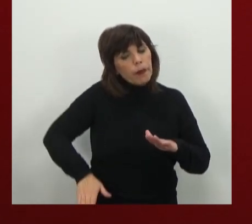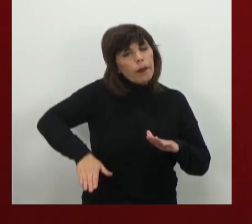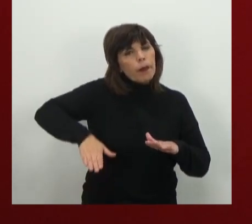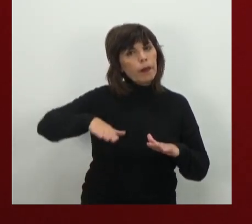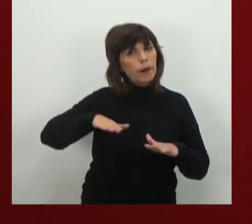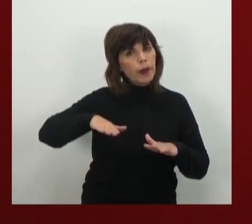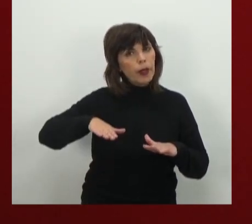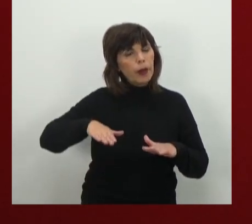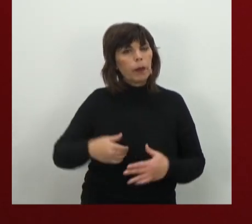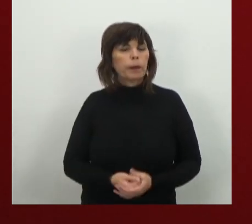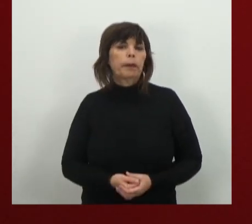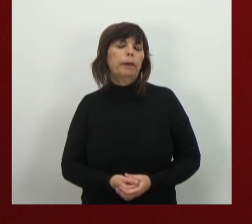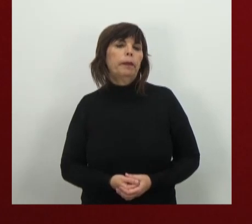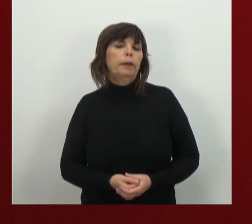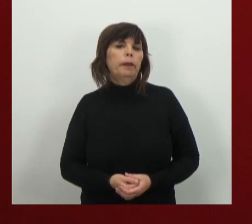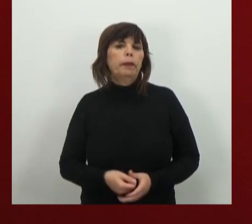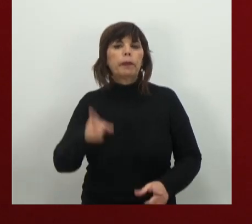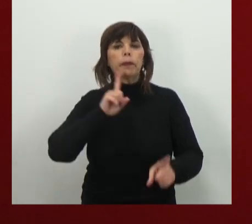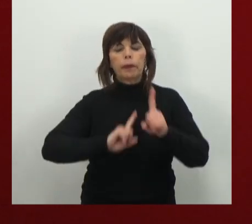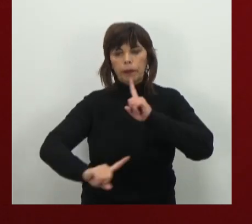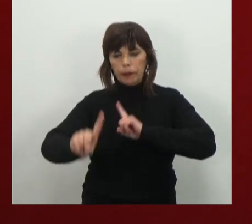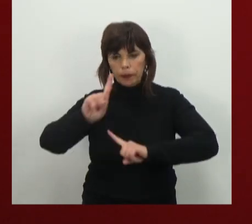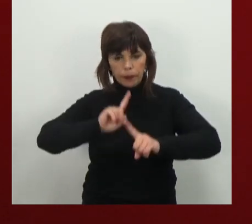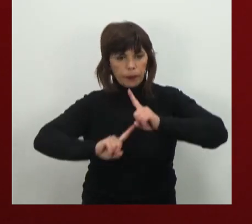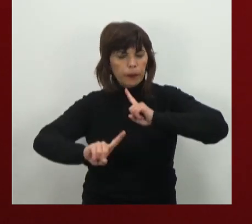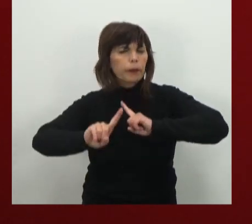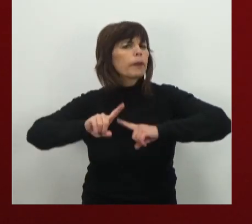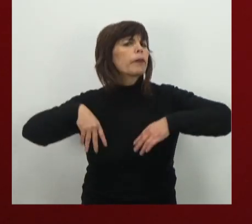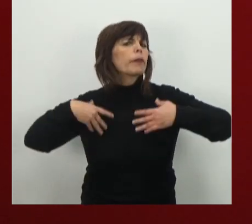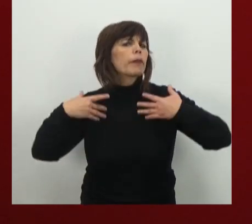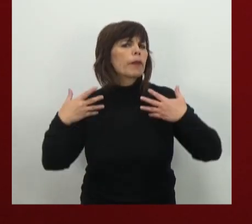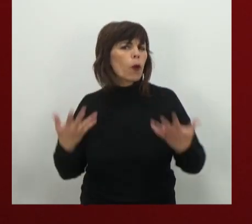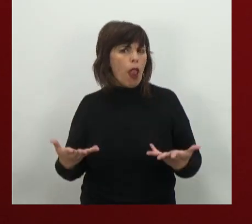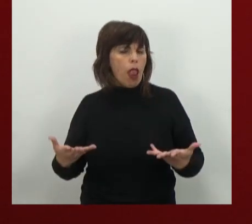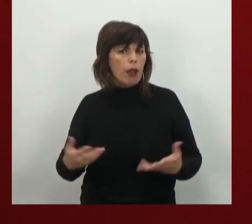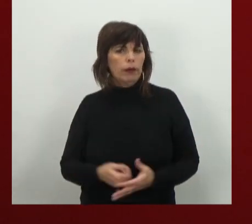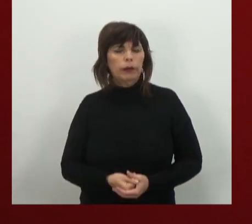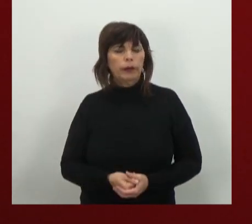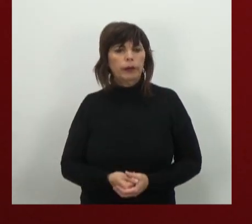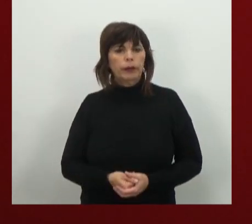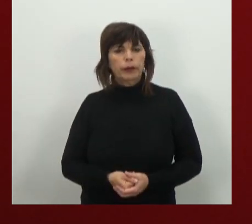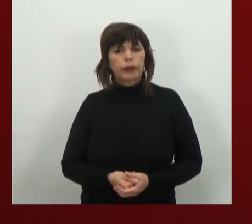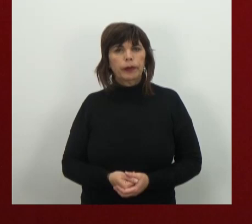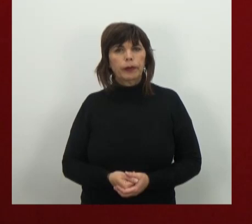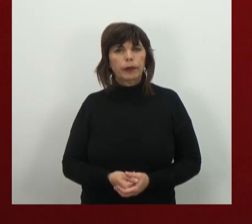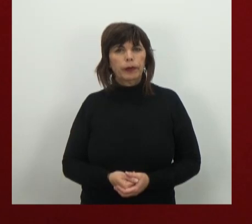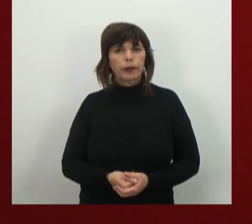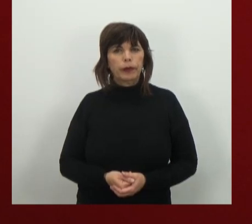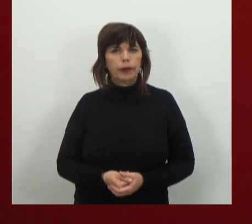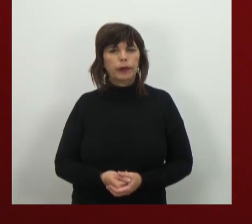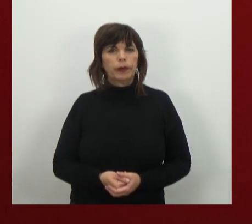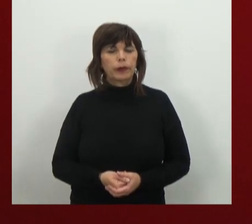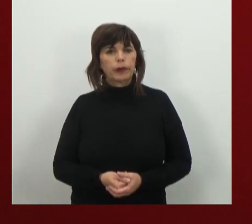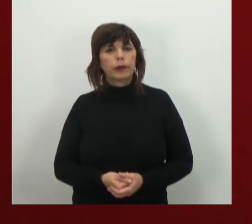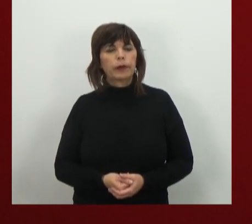Nosotros crecemos de nuevo. Pero hay un problema con nosotros cristianos. Que de alguna forma, todos